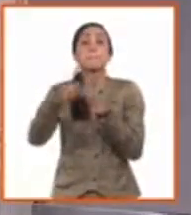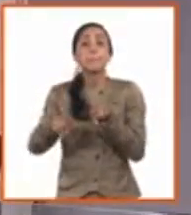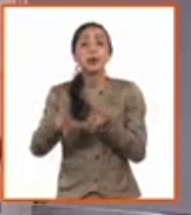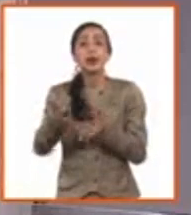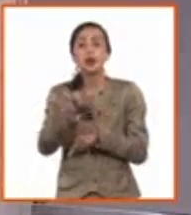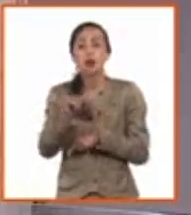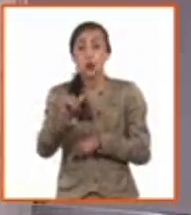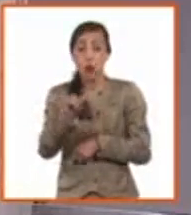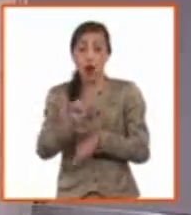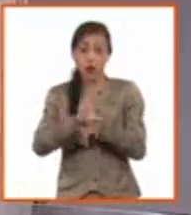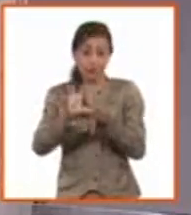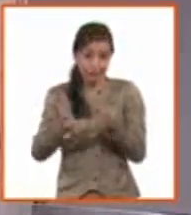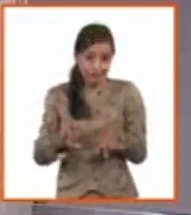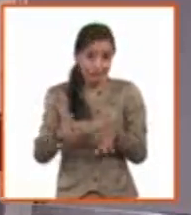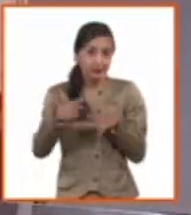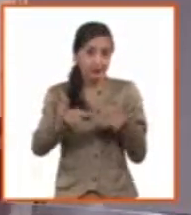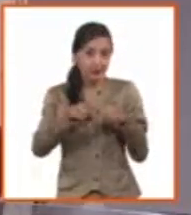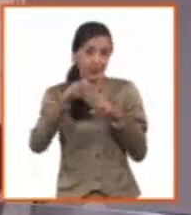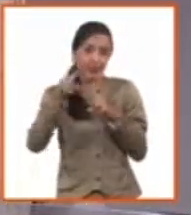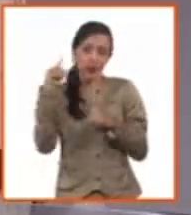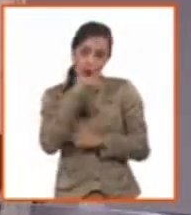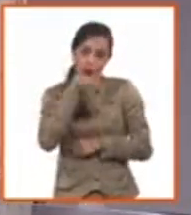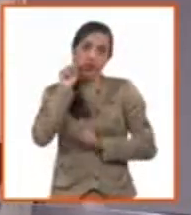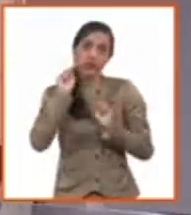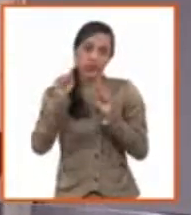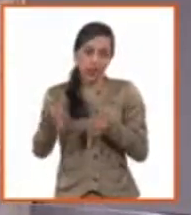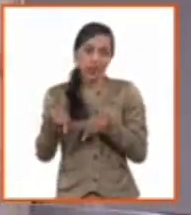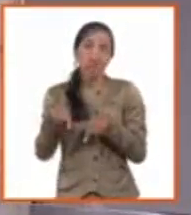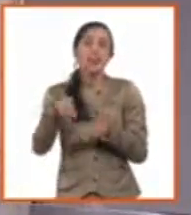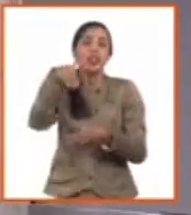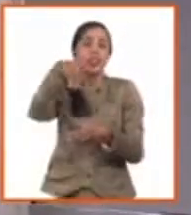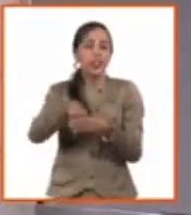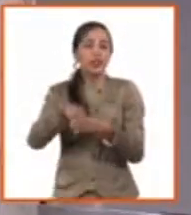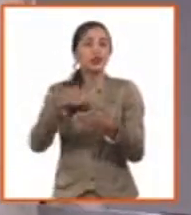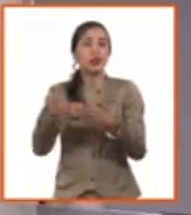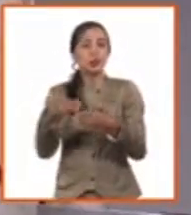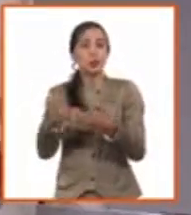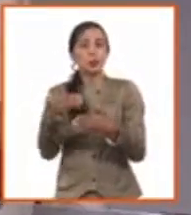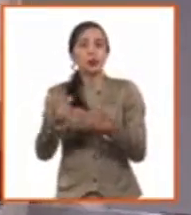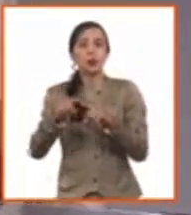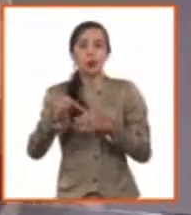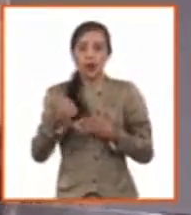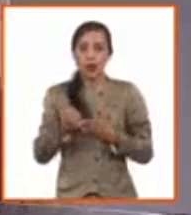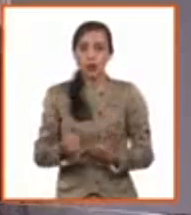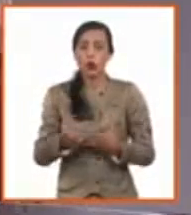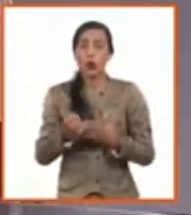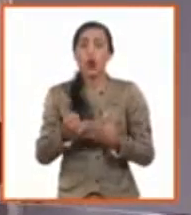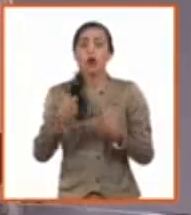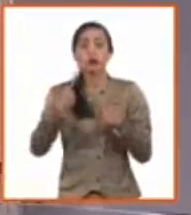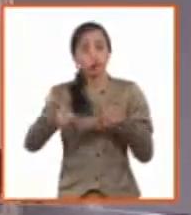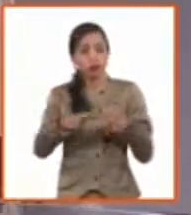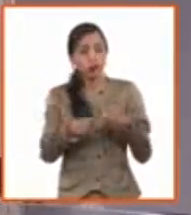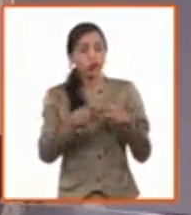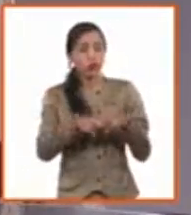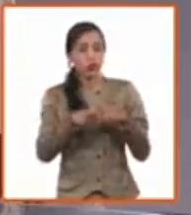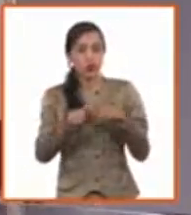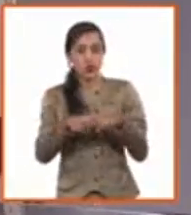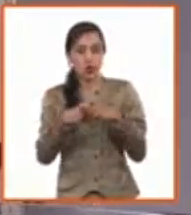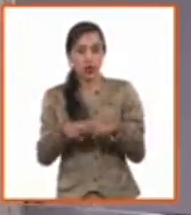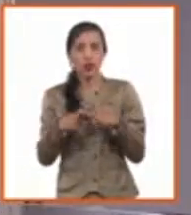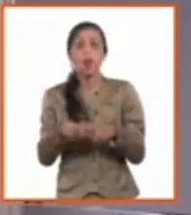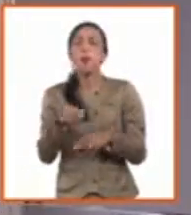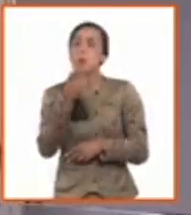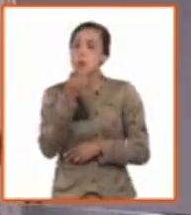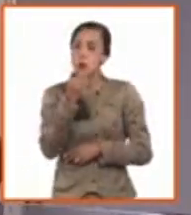soporte el software está ahí y bueno forman parte también de la industria porque contribuyen con soluciones y herramientas que